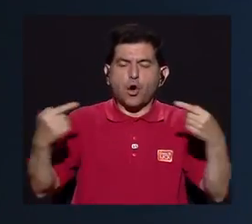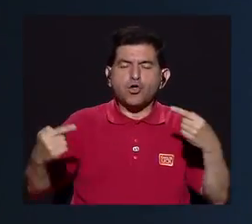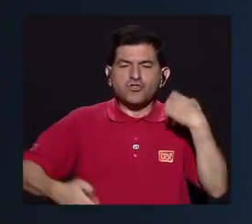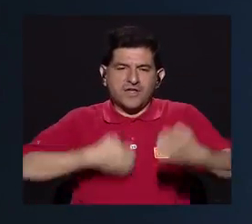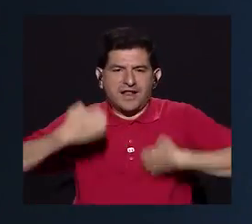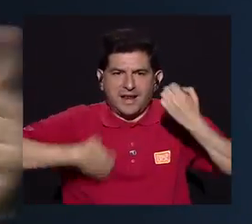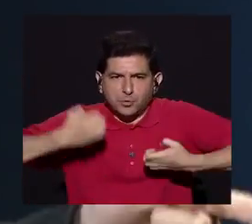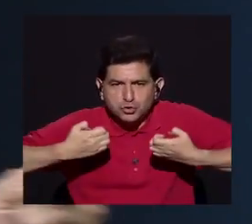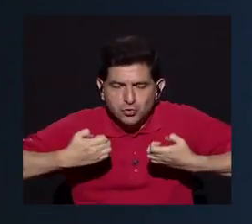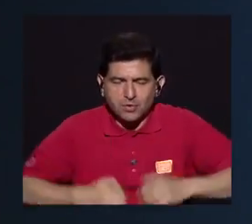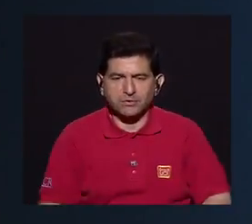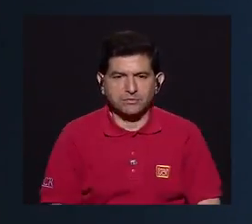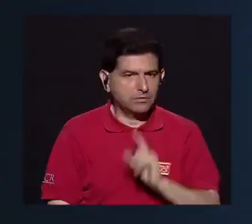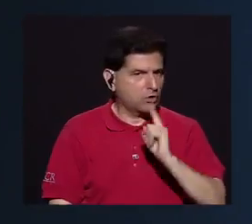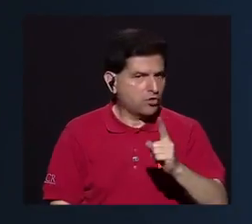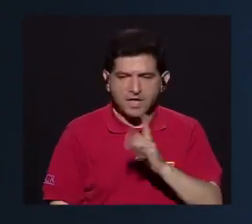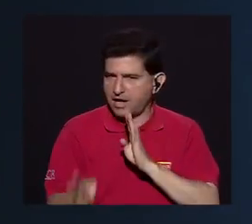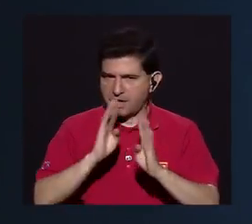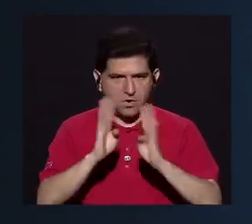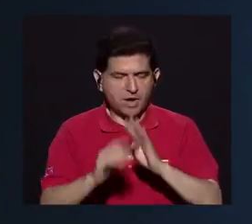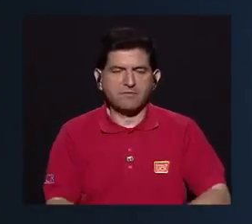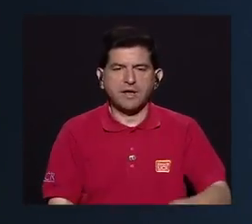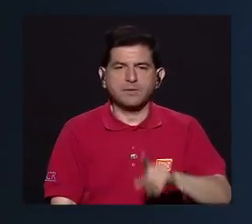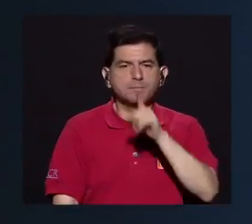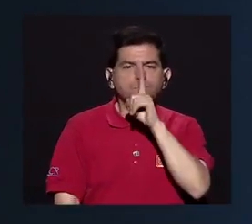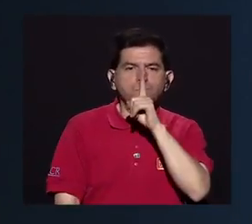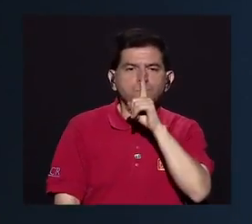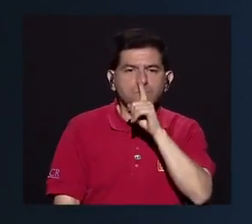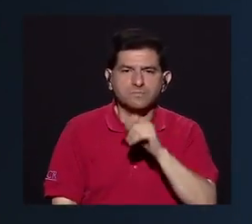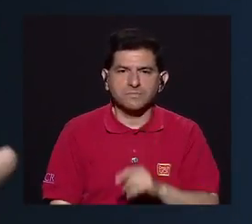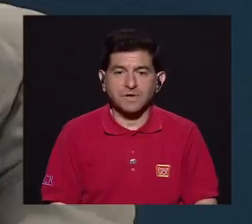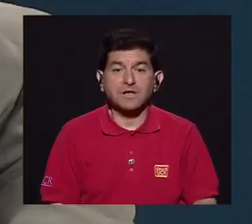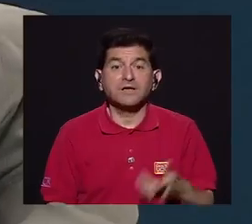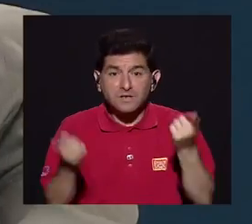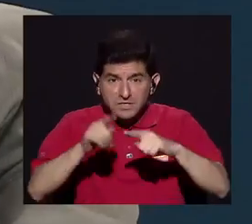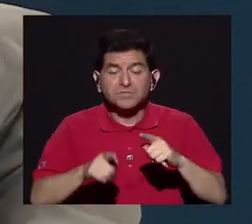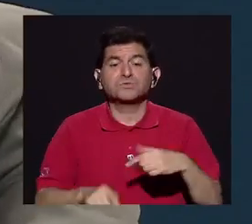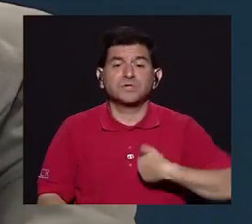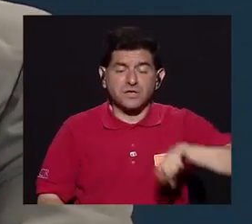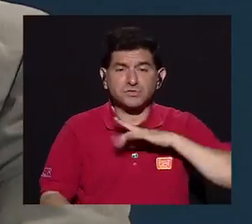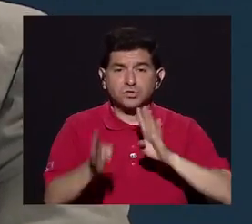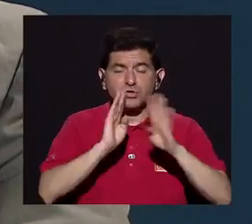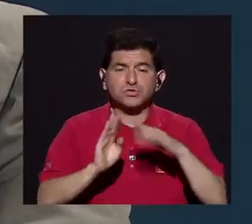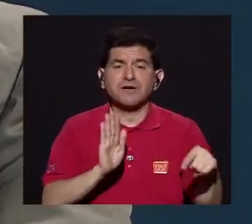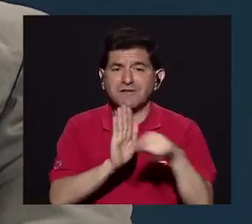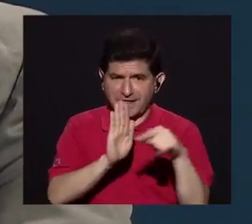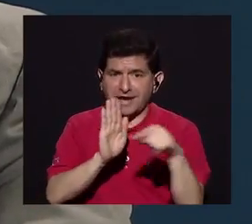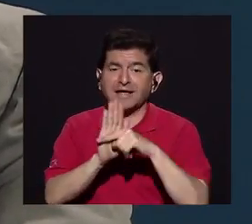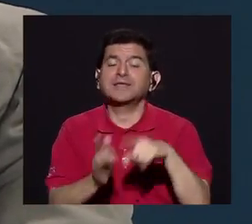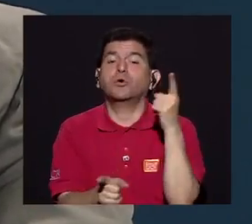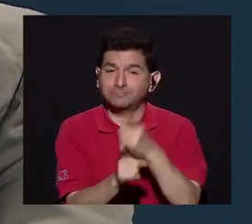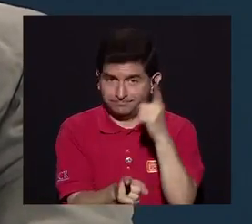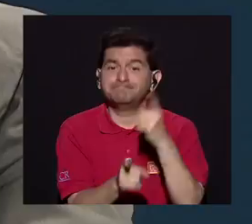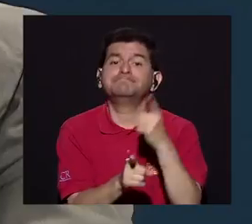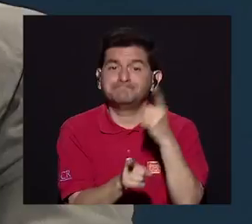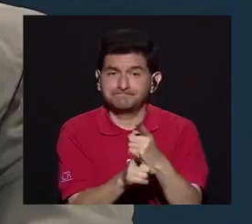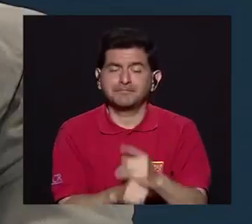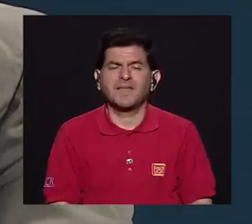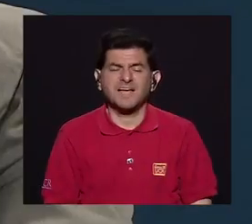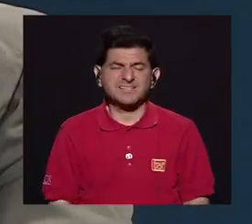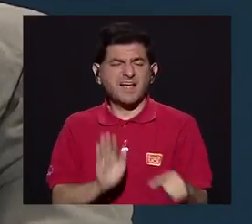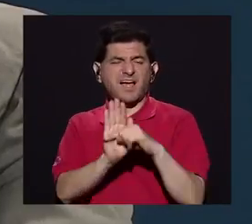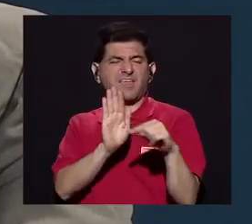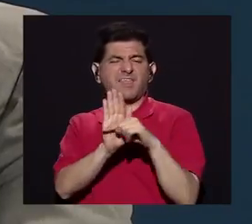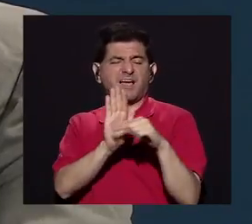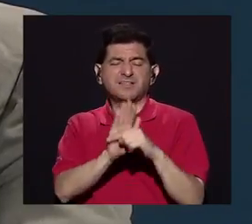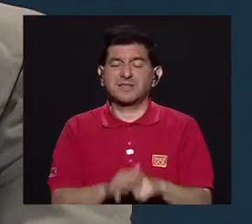anti-emociones. No digas, no hables, cállate. Siéntate. Sí, inclusive nos pasa mucho, hablamos en negativo constantemente. Hablamos en negativo, el